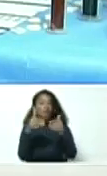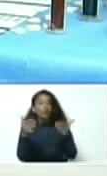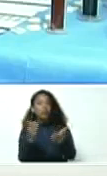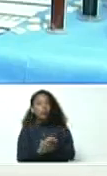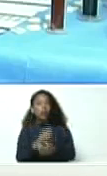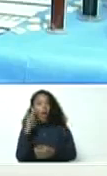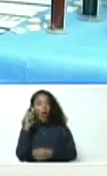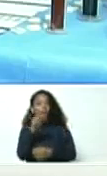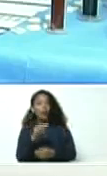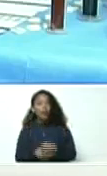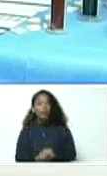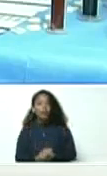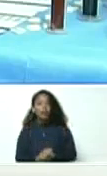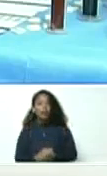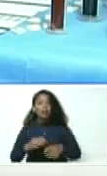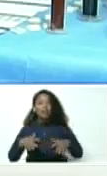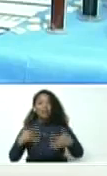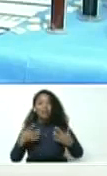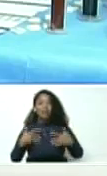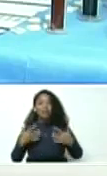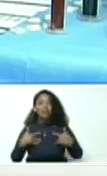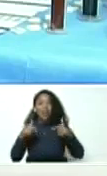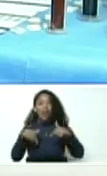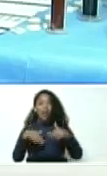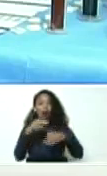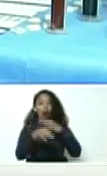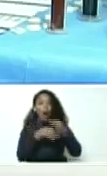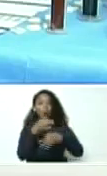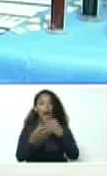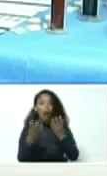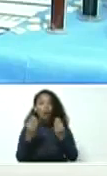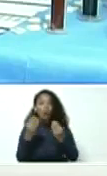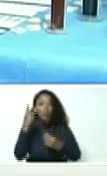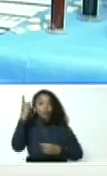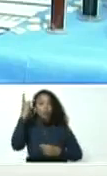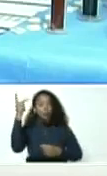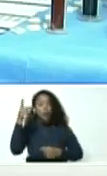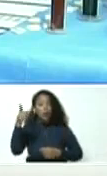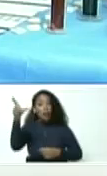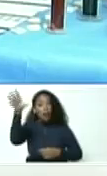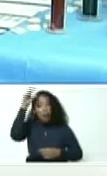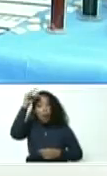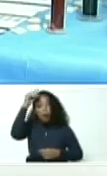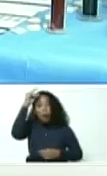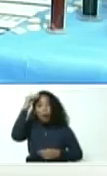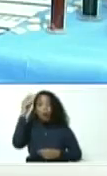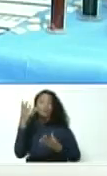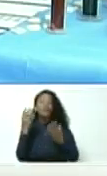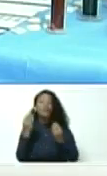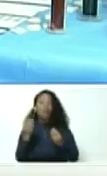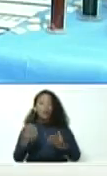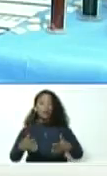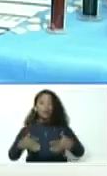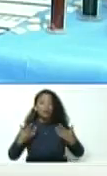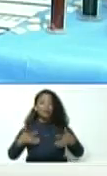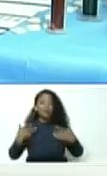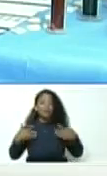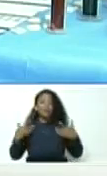ve, y lo disfrutan. Y estas explicaciones son muy pedagógicas, muy alentadoras